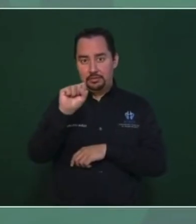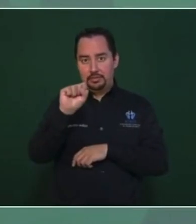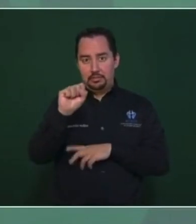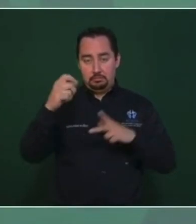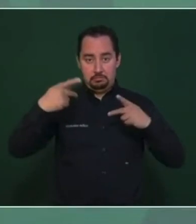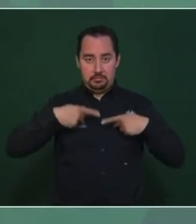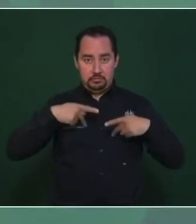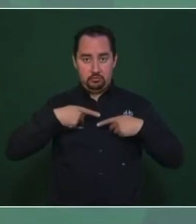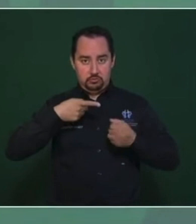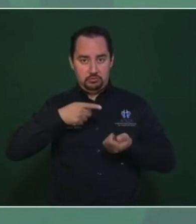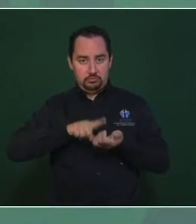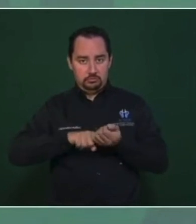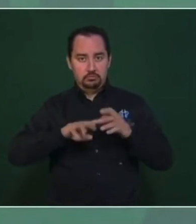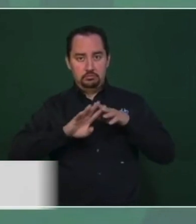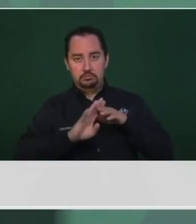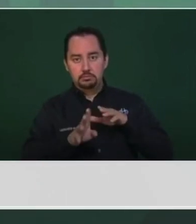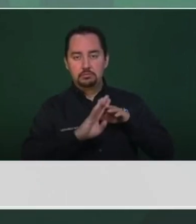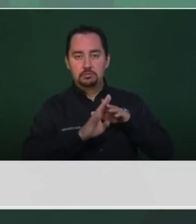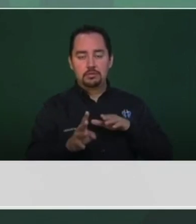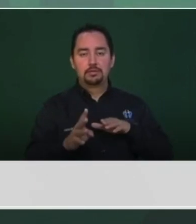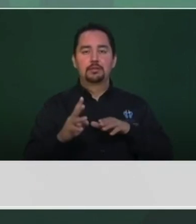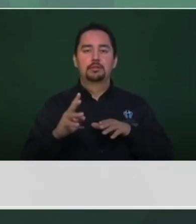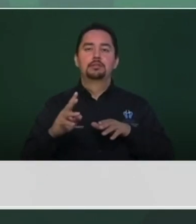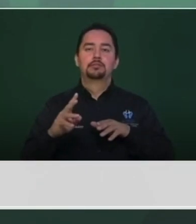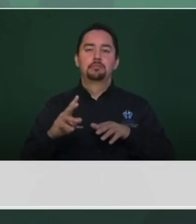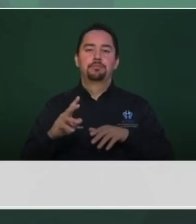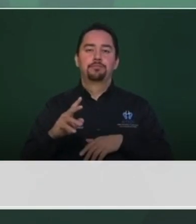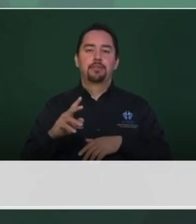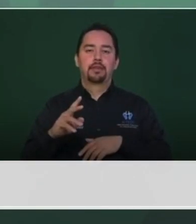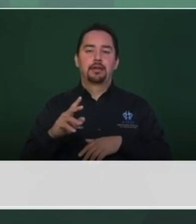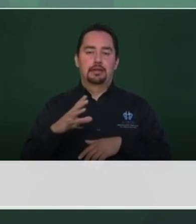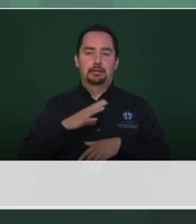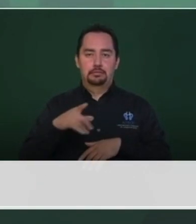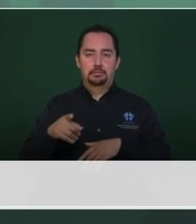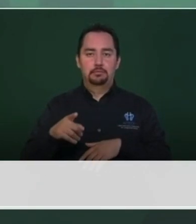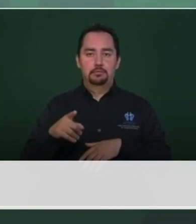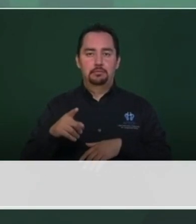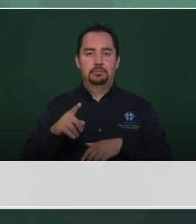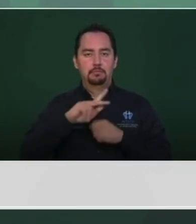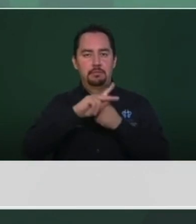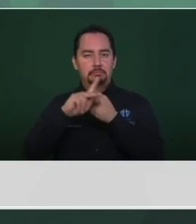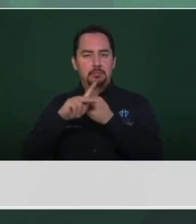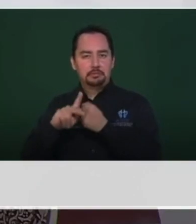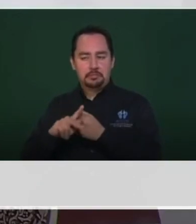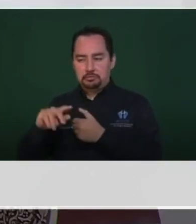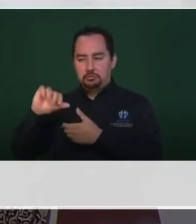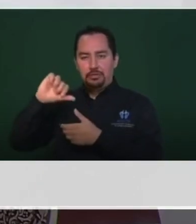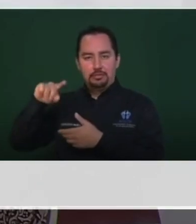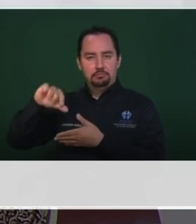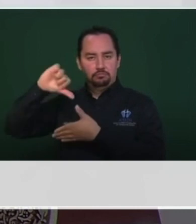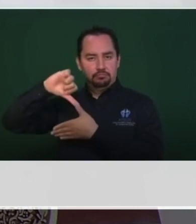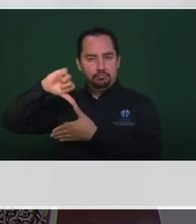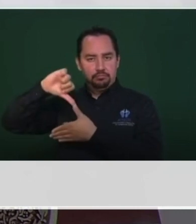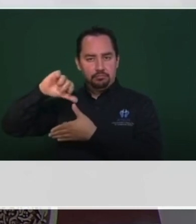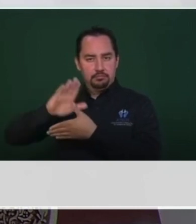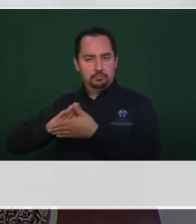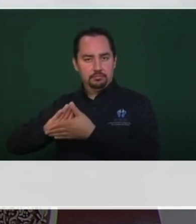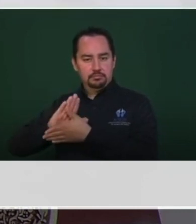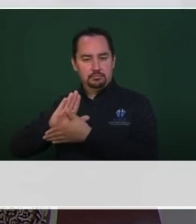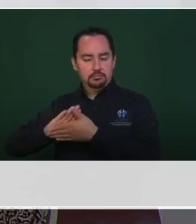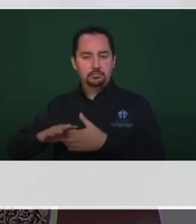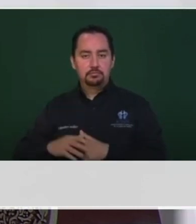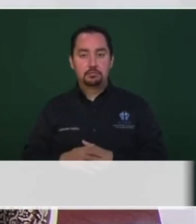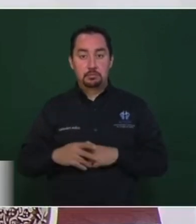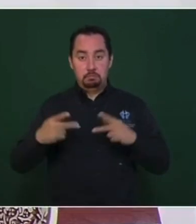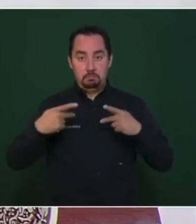de países centroamericanos y el conductor finalmente se dio a